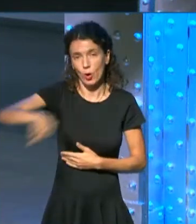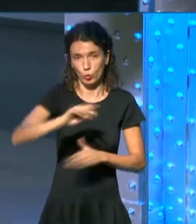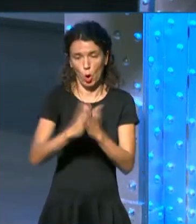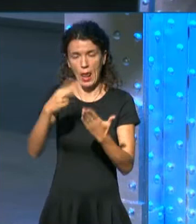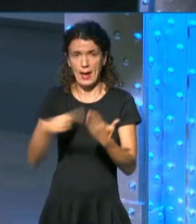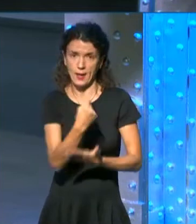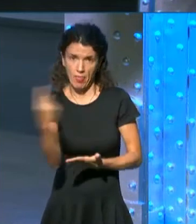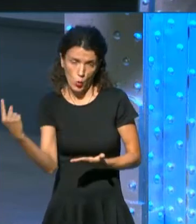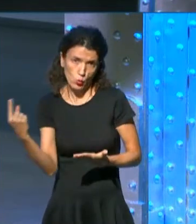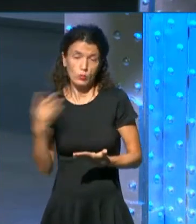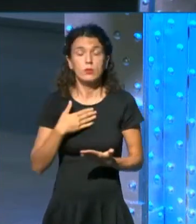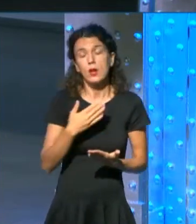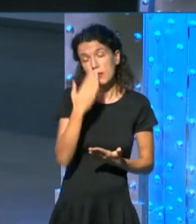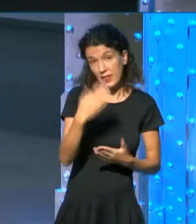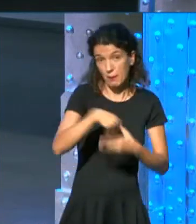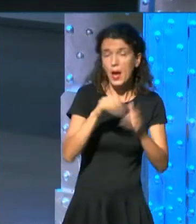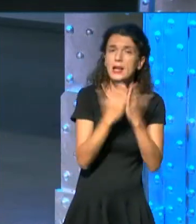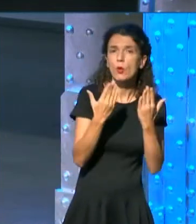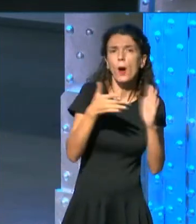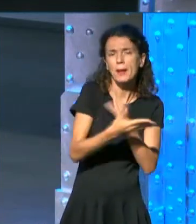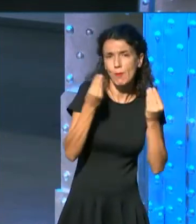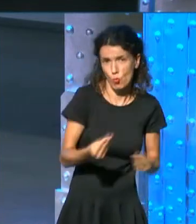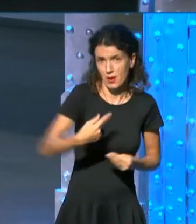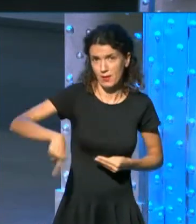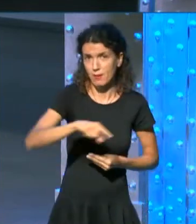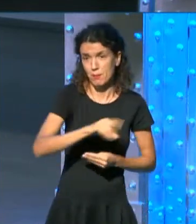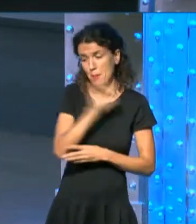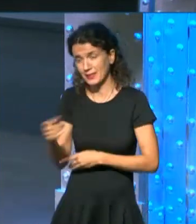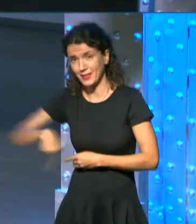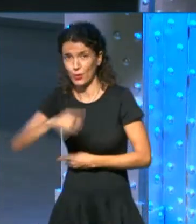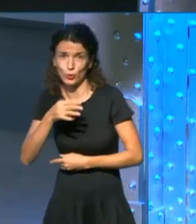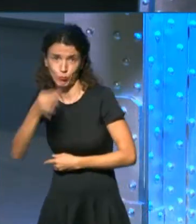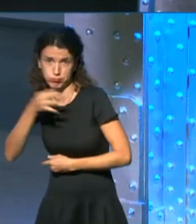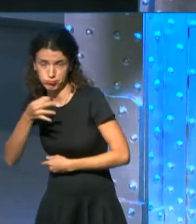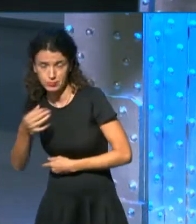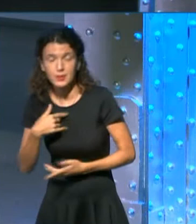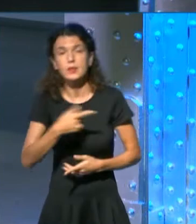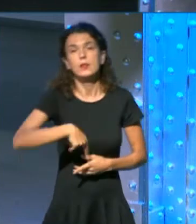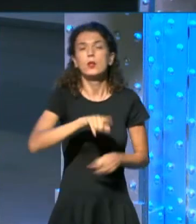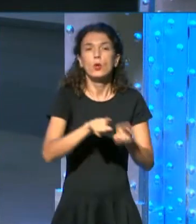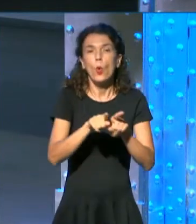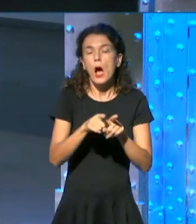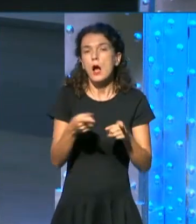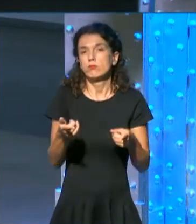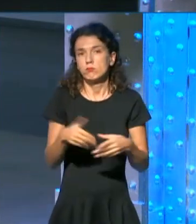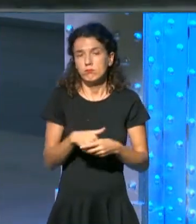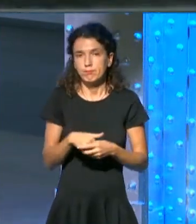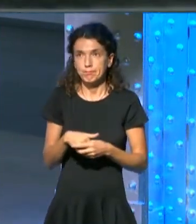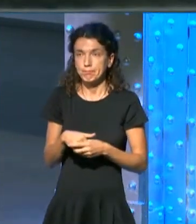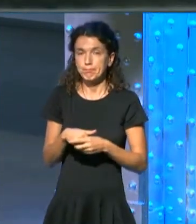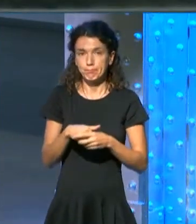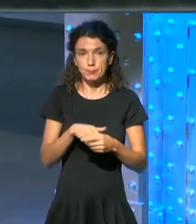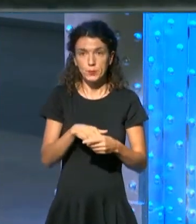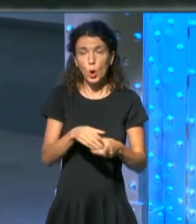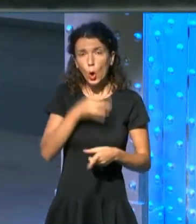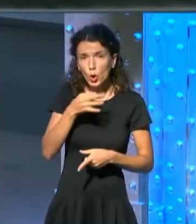por vosotros mismos. La verdad es que el libro se explica mucho mejor que nosotros por separado. Y tampoco nos vamos a dedicar a contar